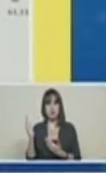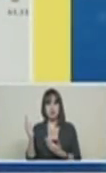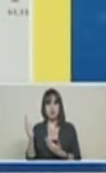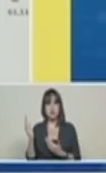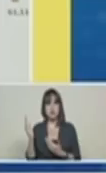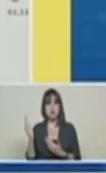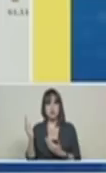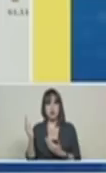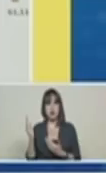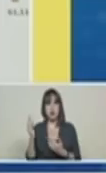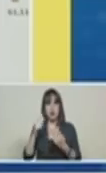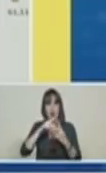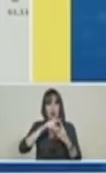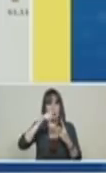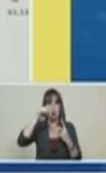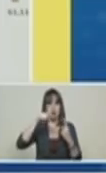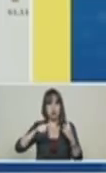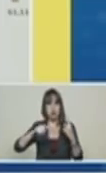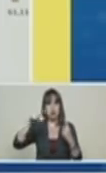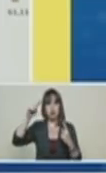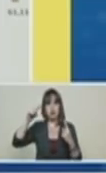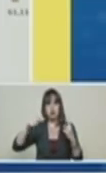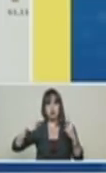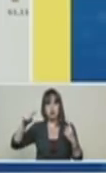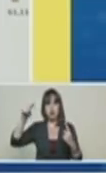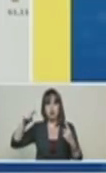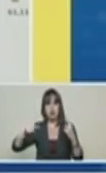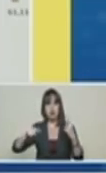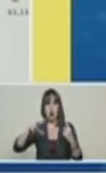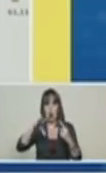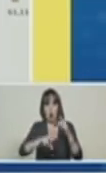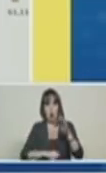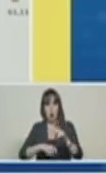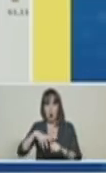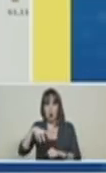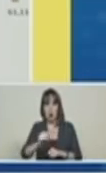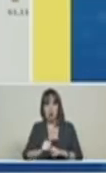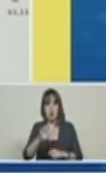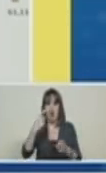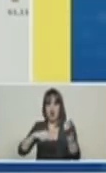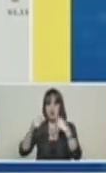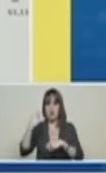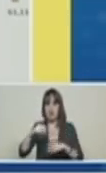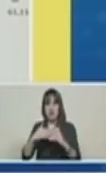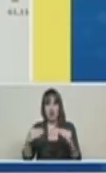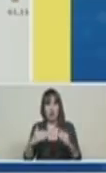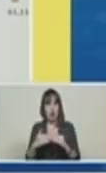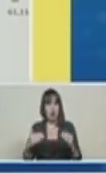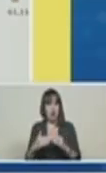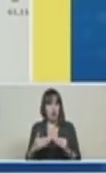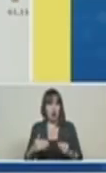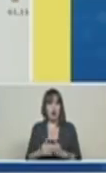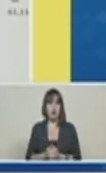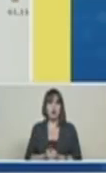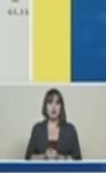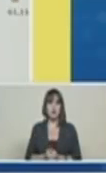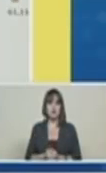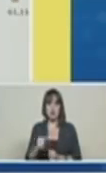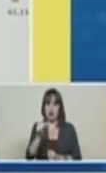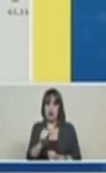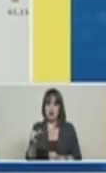cómo se ha movido. Empezamos con 3 subastas semanales y se mantienen las